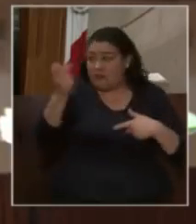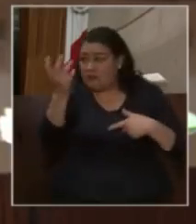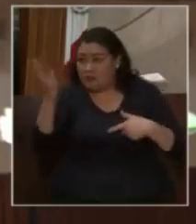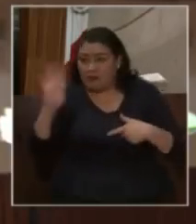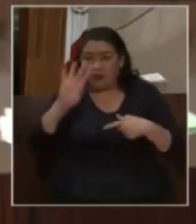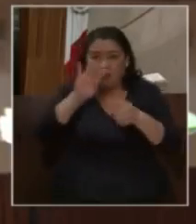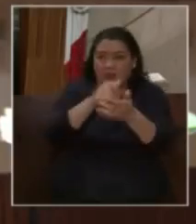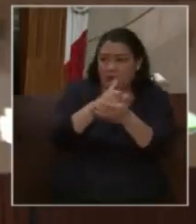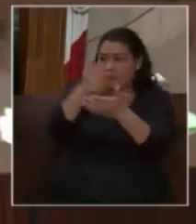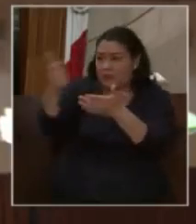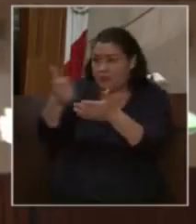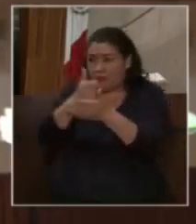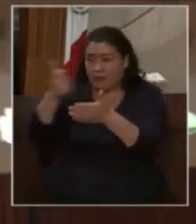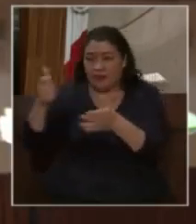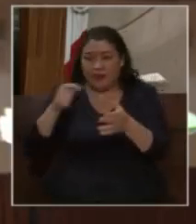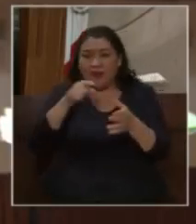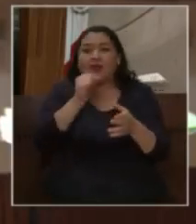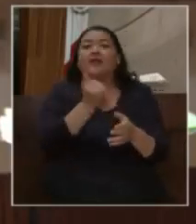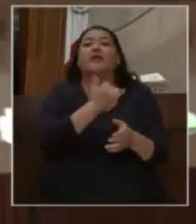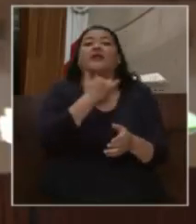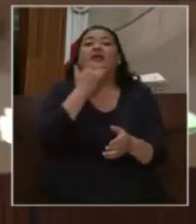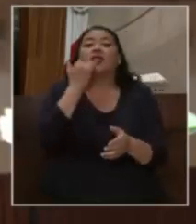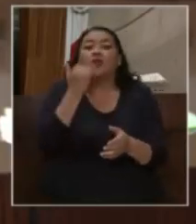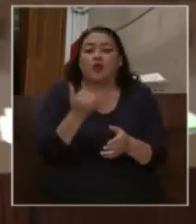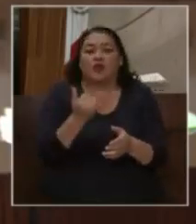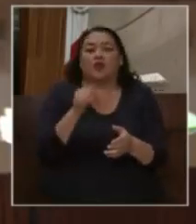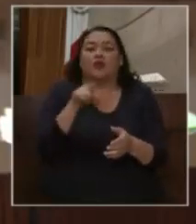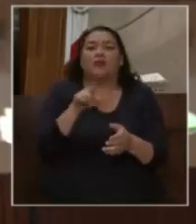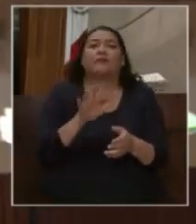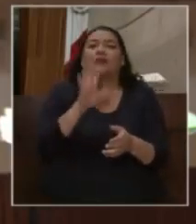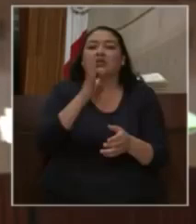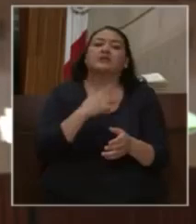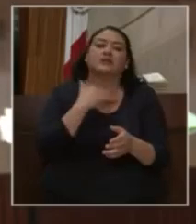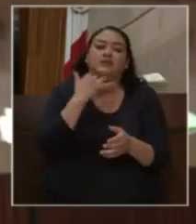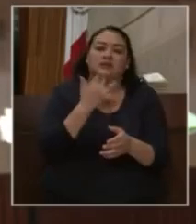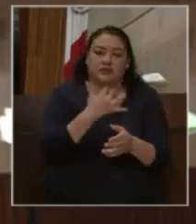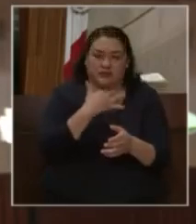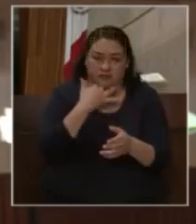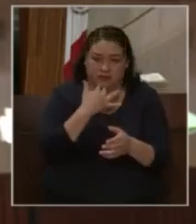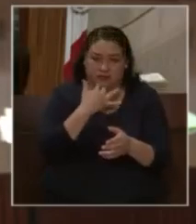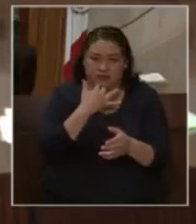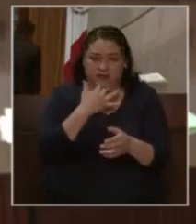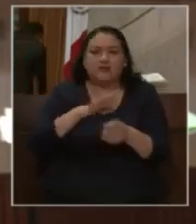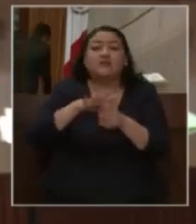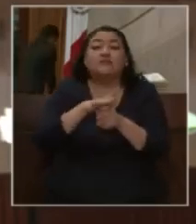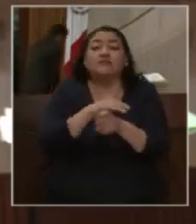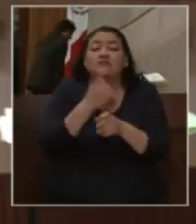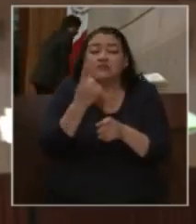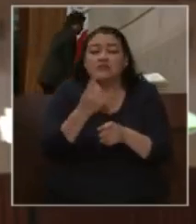tuvo una irregularidad y cayó en un ilícito, toda vez que